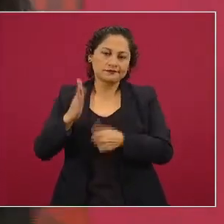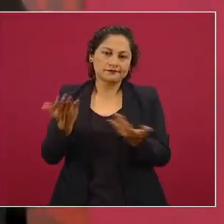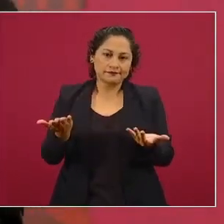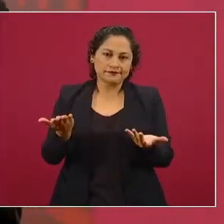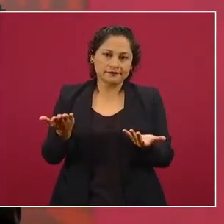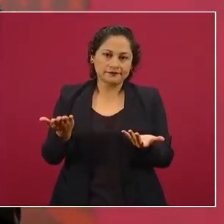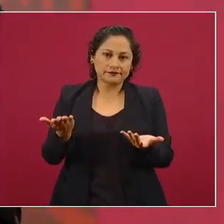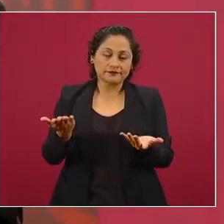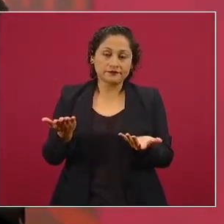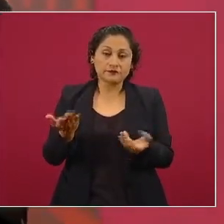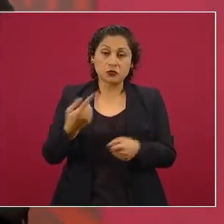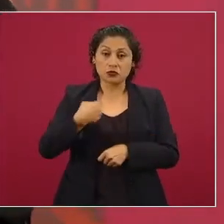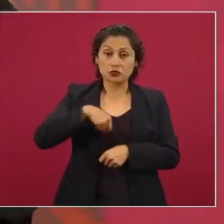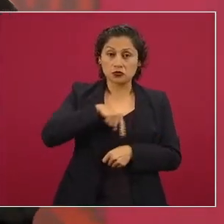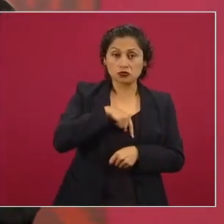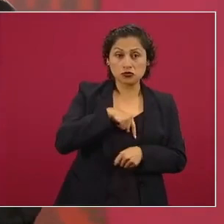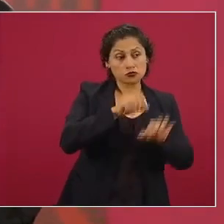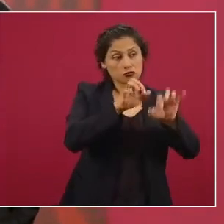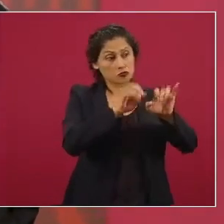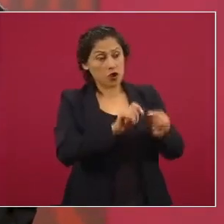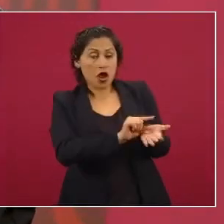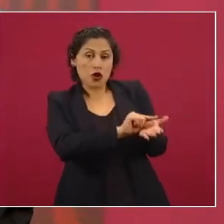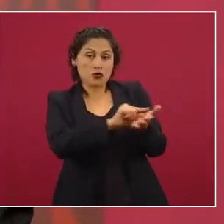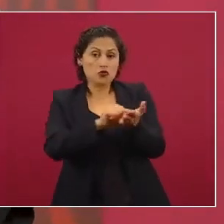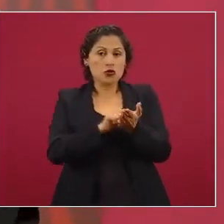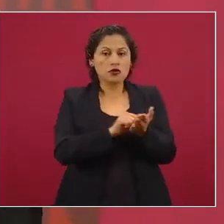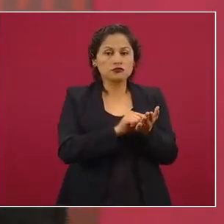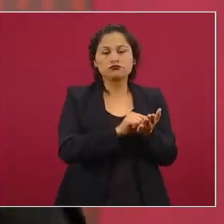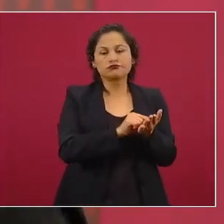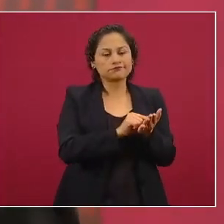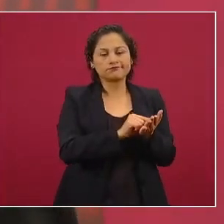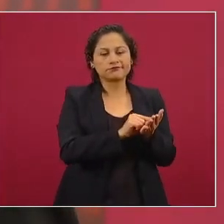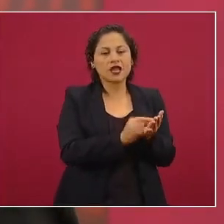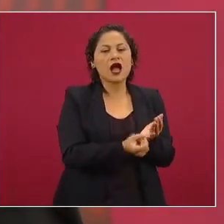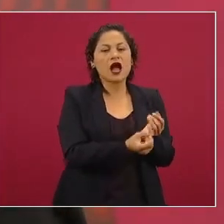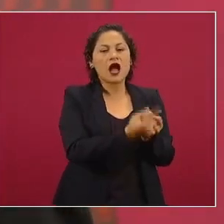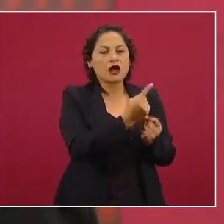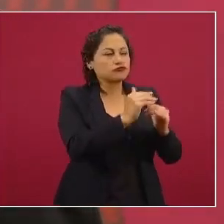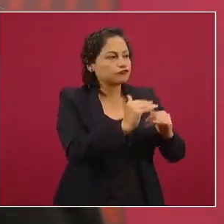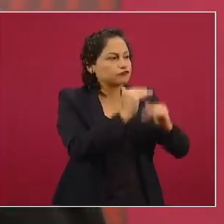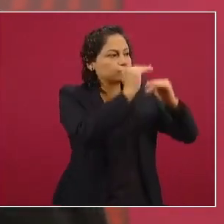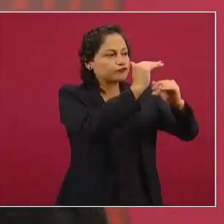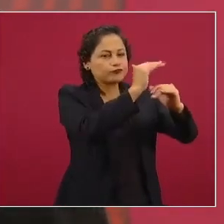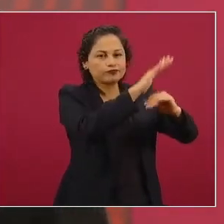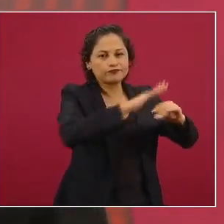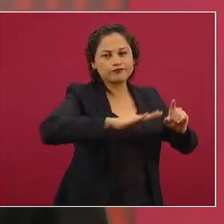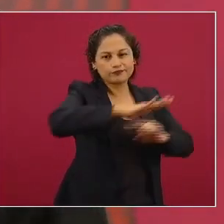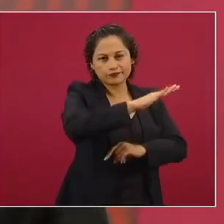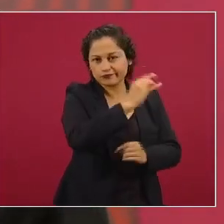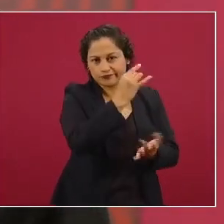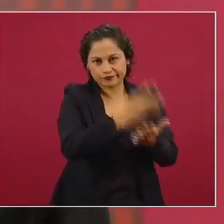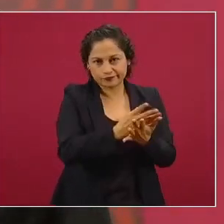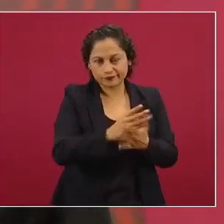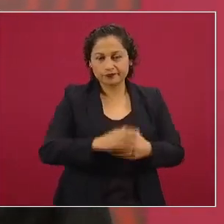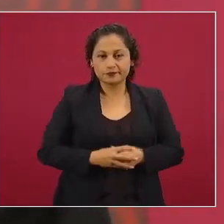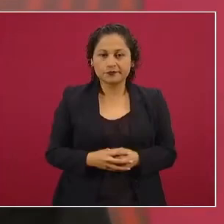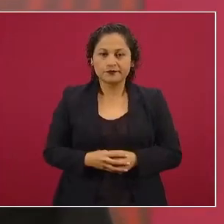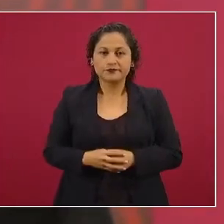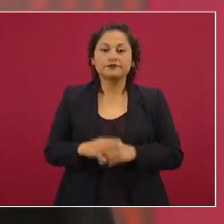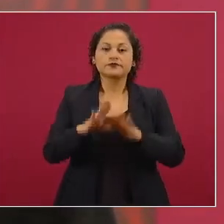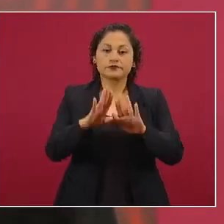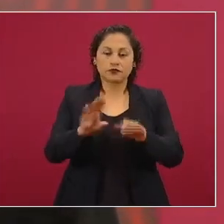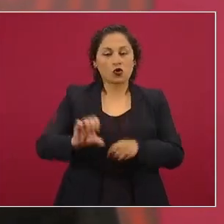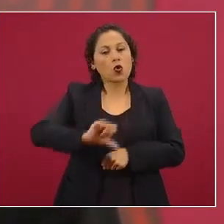que lo de Twitter, que es más limitado. Y luego hay otra cosa que lo